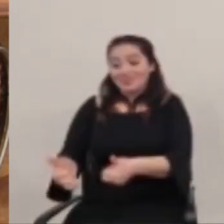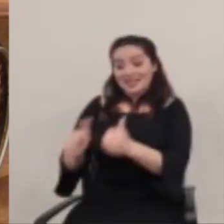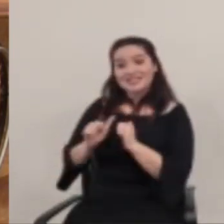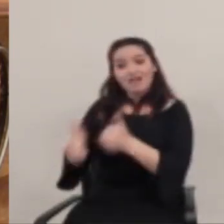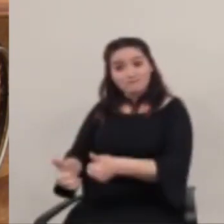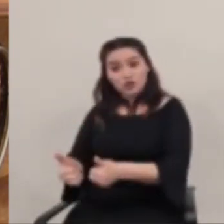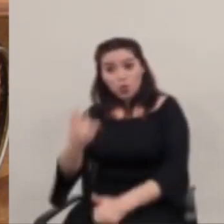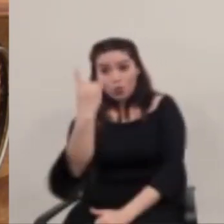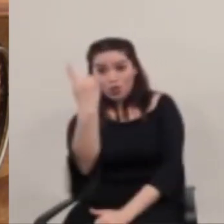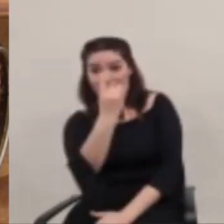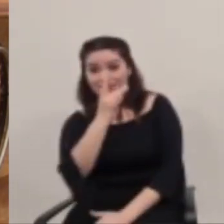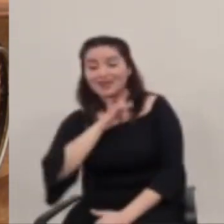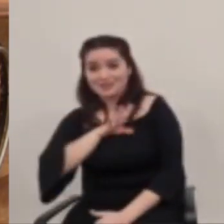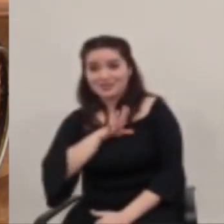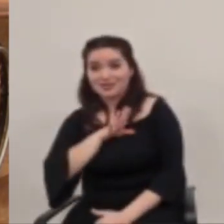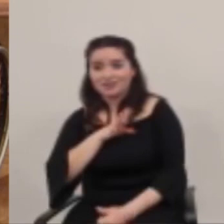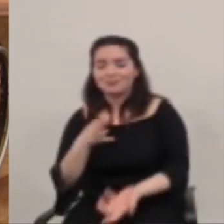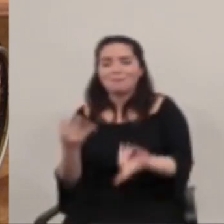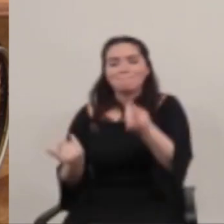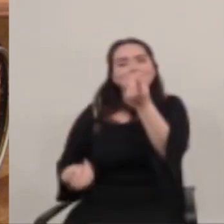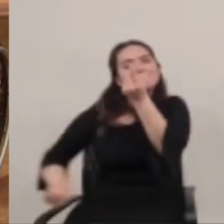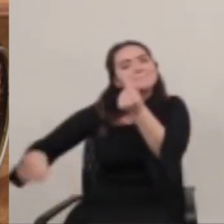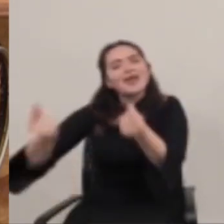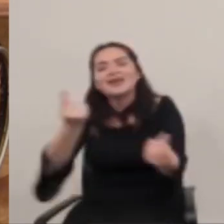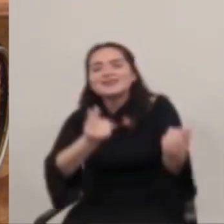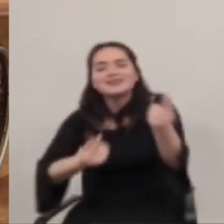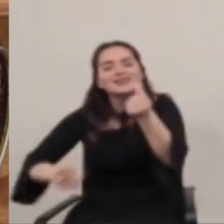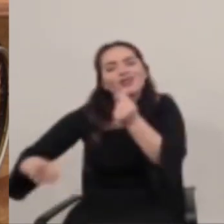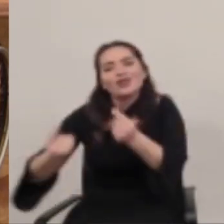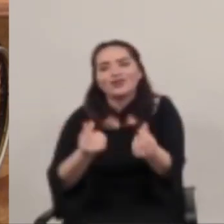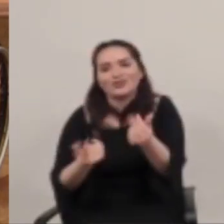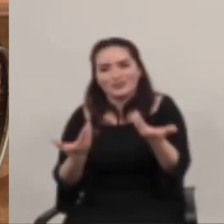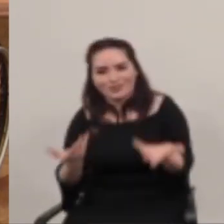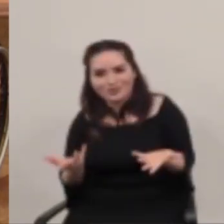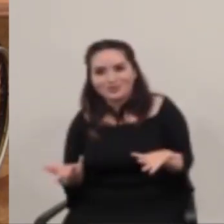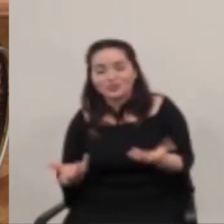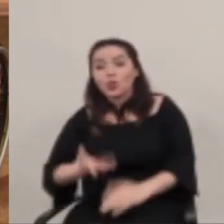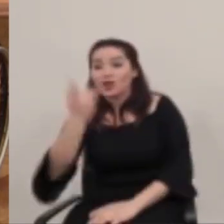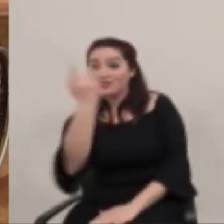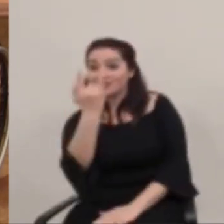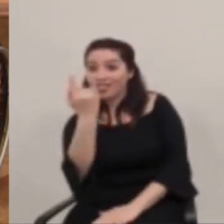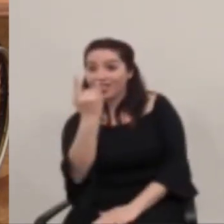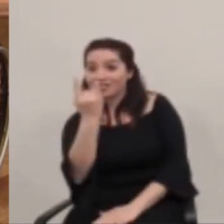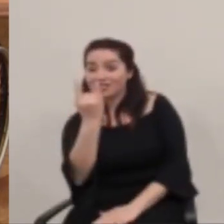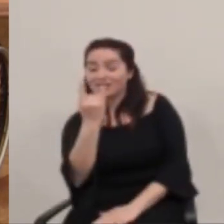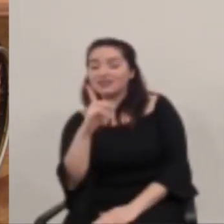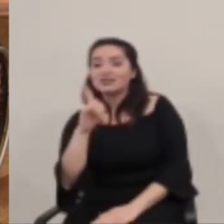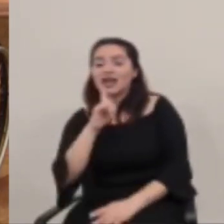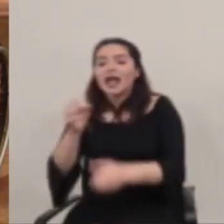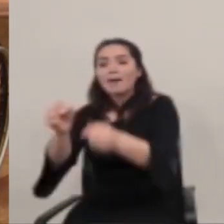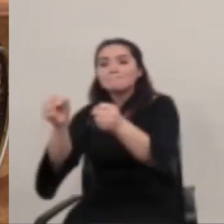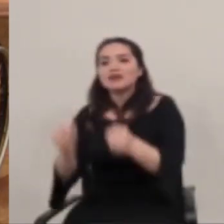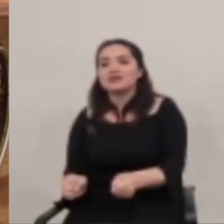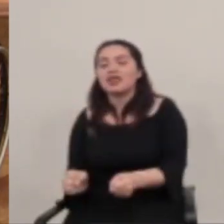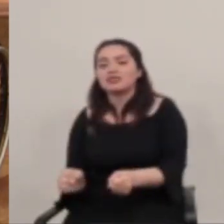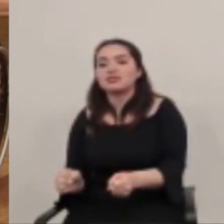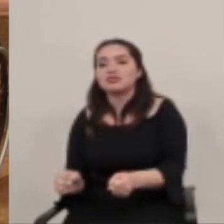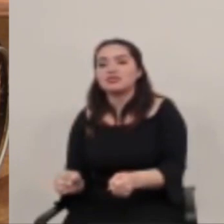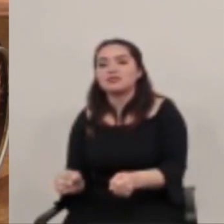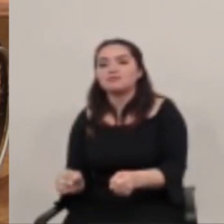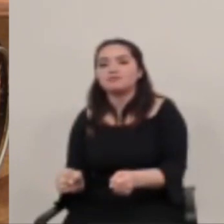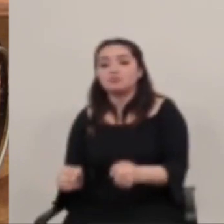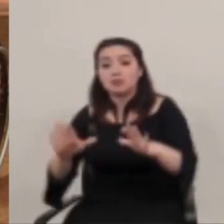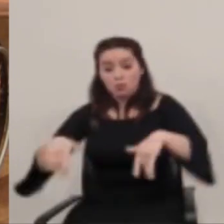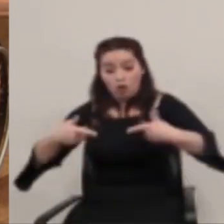de Chile tiene que ver precisamente con algo similar a esto, en el sentido de que la universidad tenga la capacidad, y que es lo que estamos